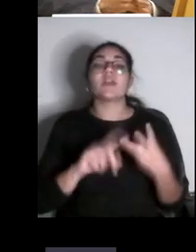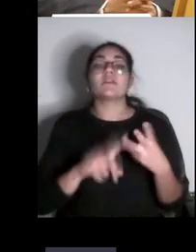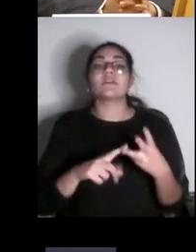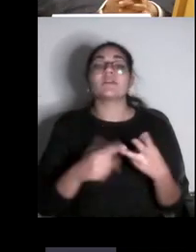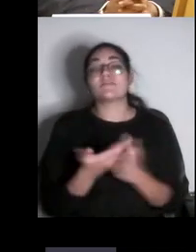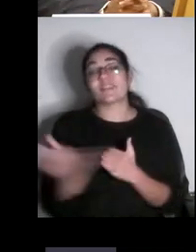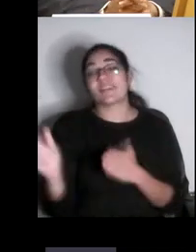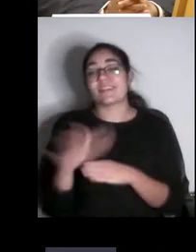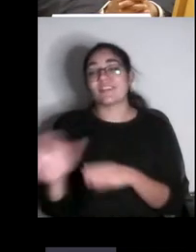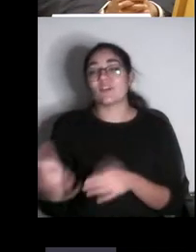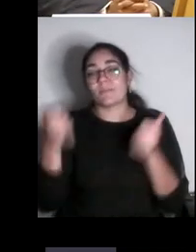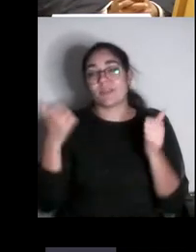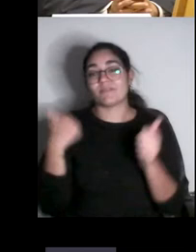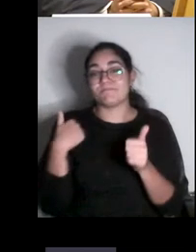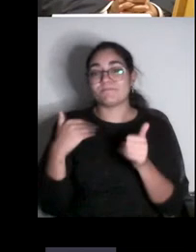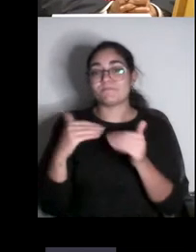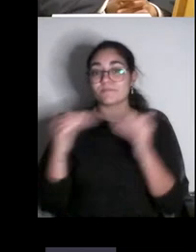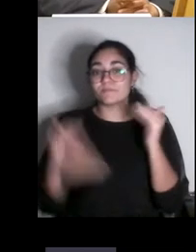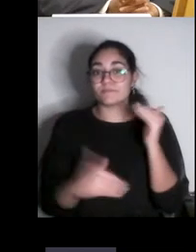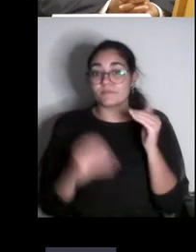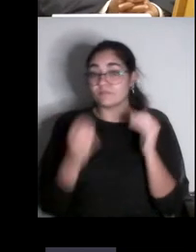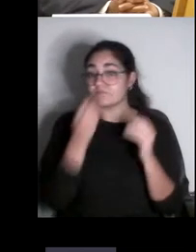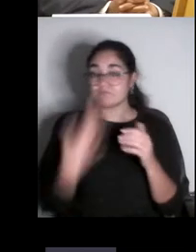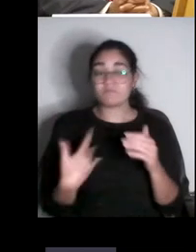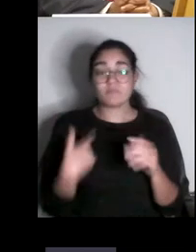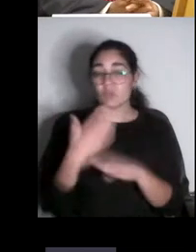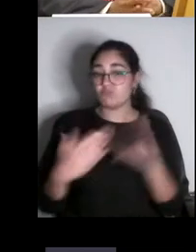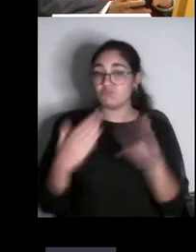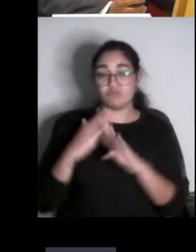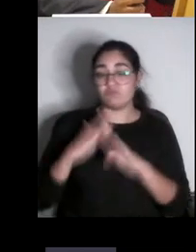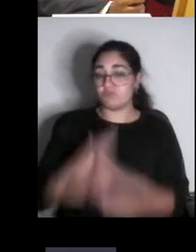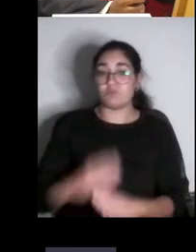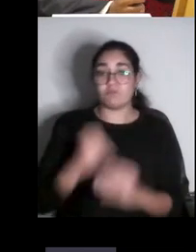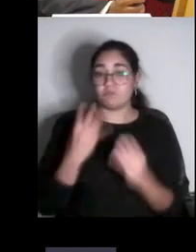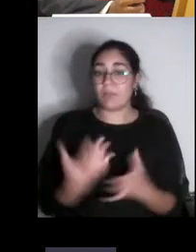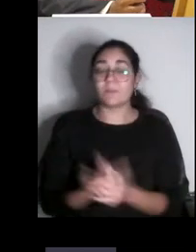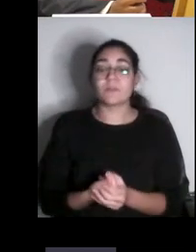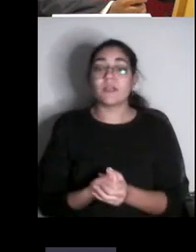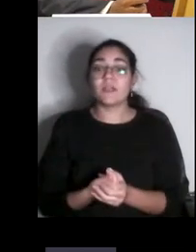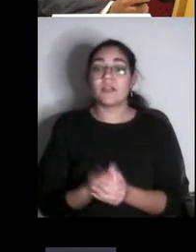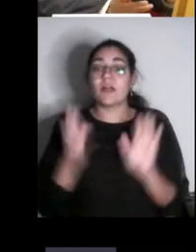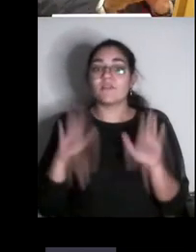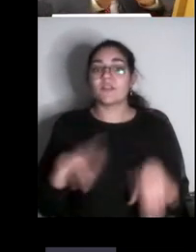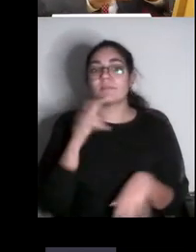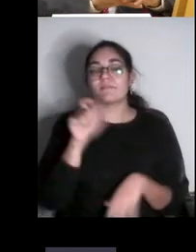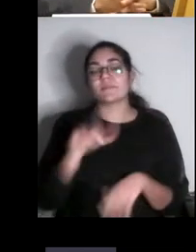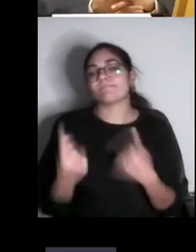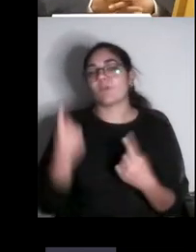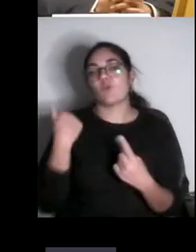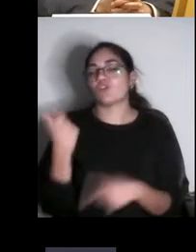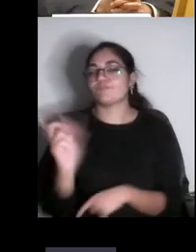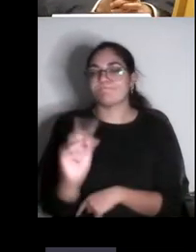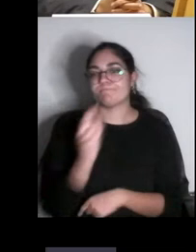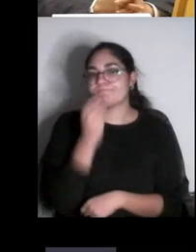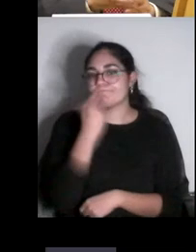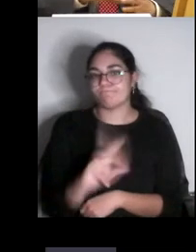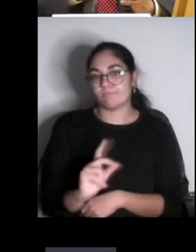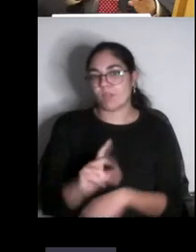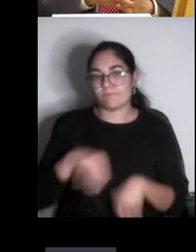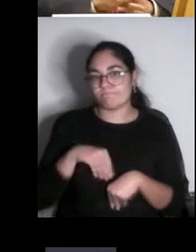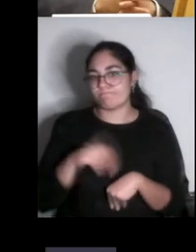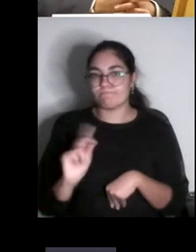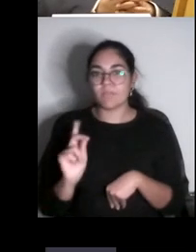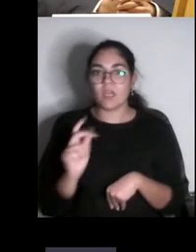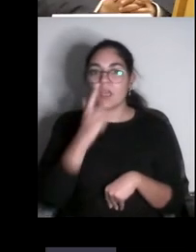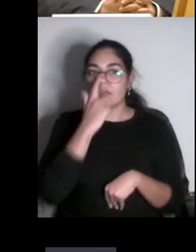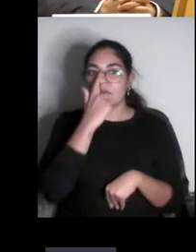11% de esas 589 solicitudes, 61, que han sido no favorables. En ese sentido, ese 11%